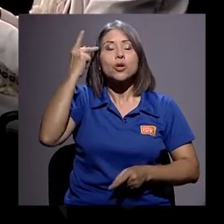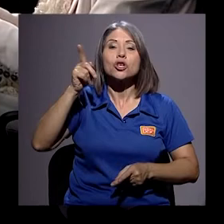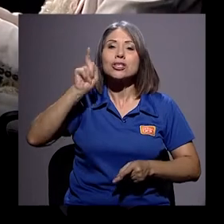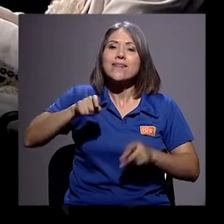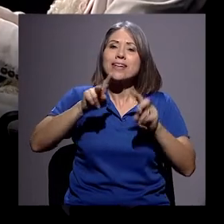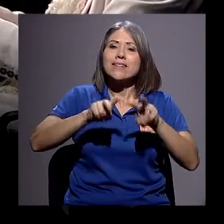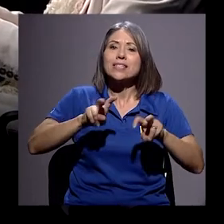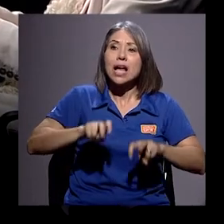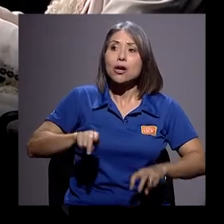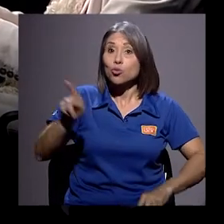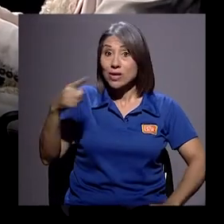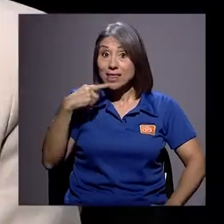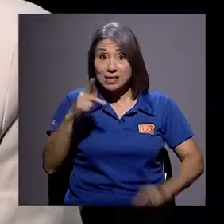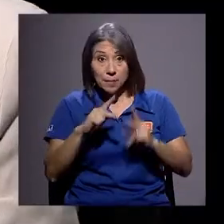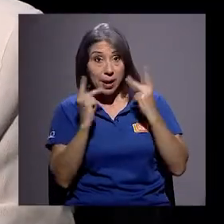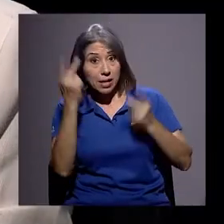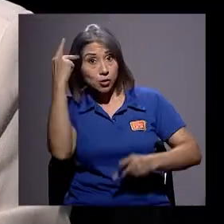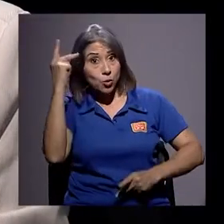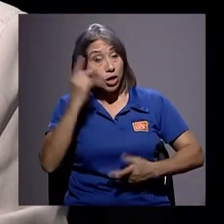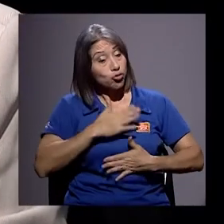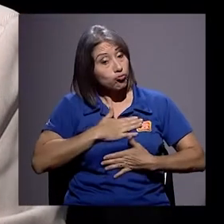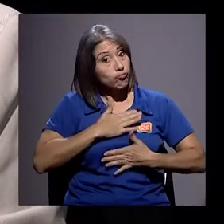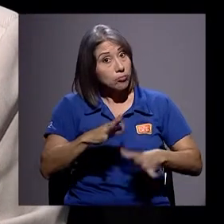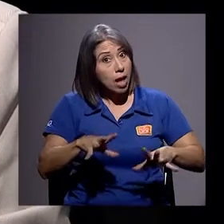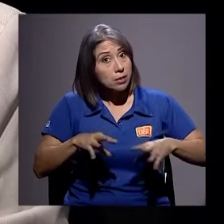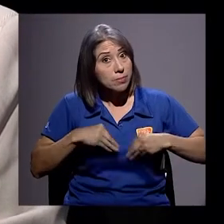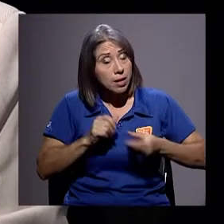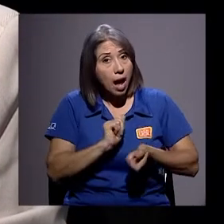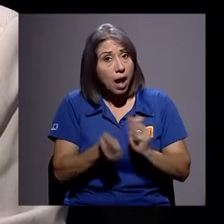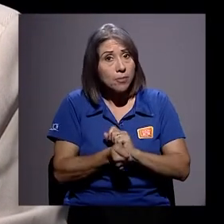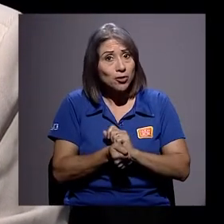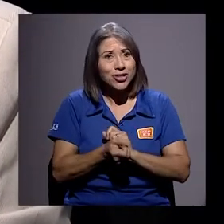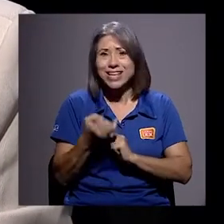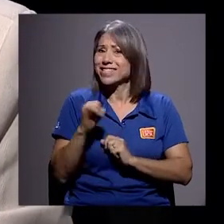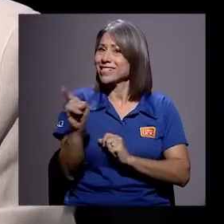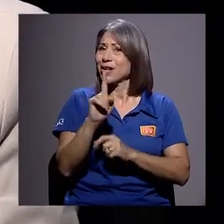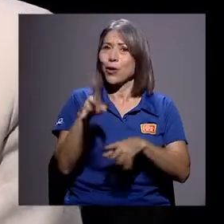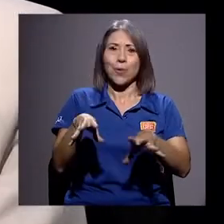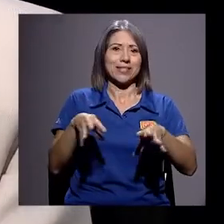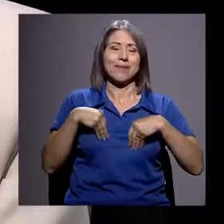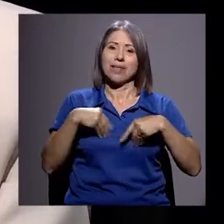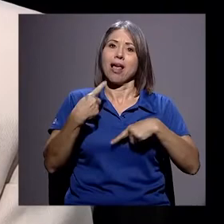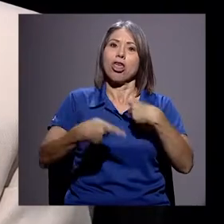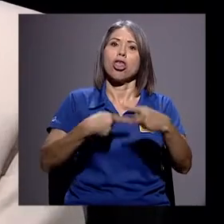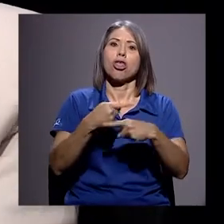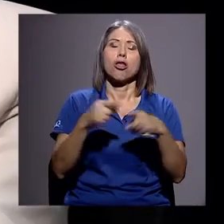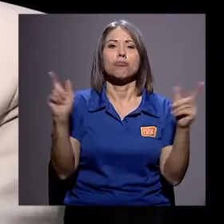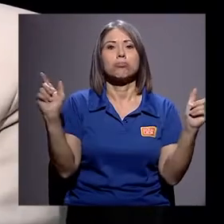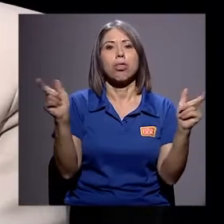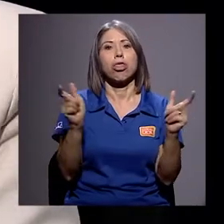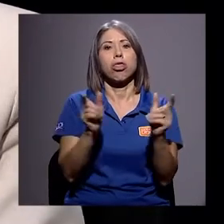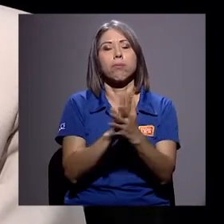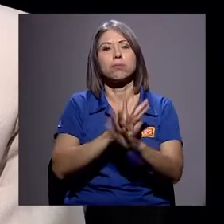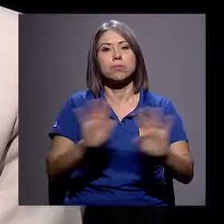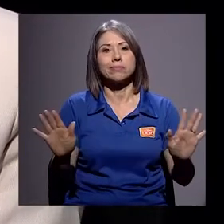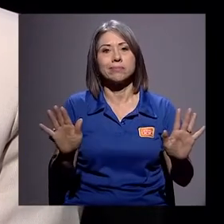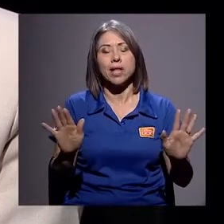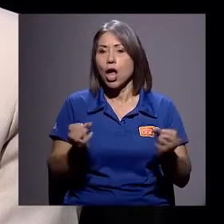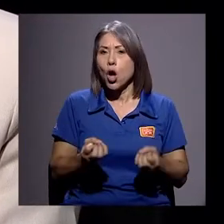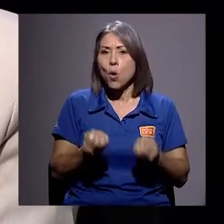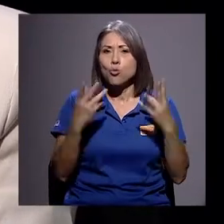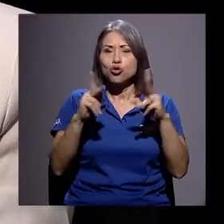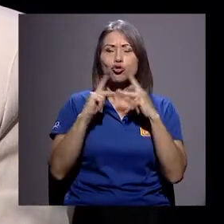decía estarán dispuestos a hacer los cambios es que si no van a desaparecer van a dejar muchos de los partidos que ahora están en la asamblea